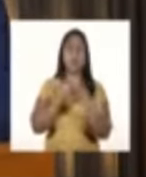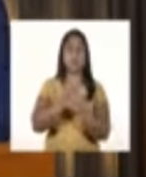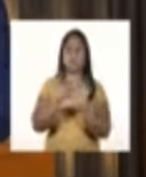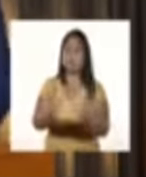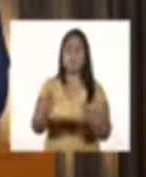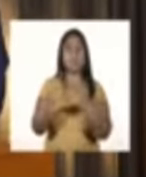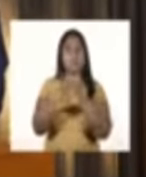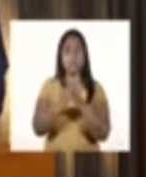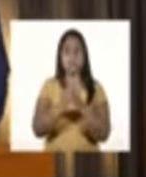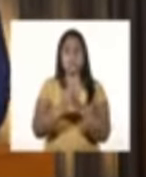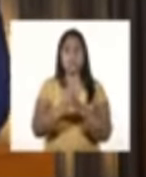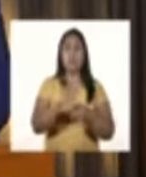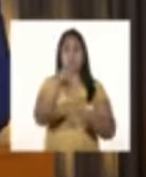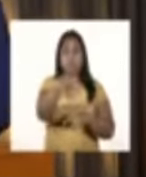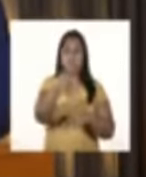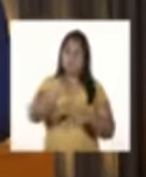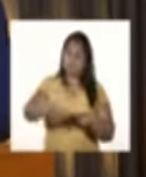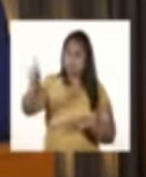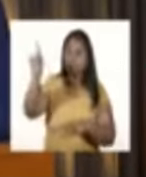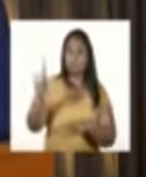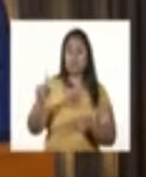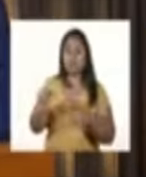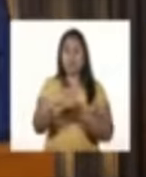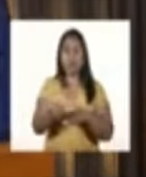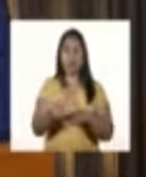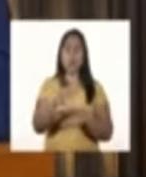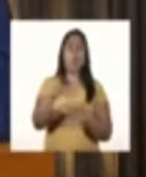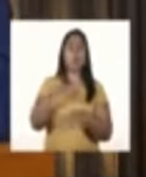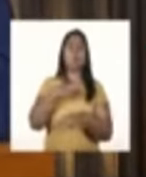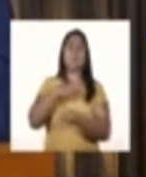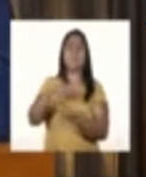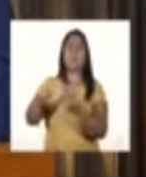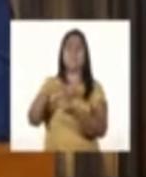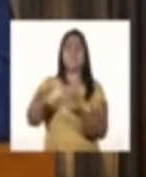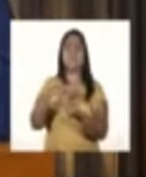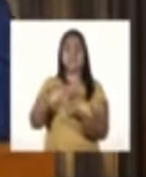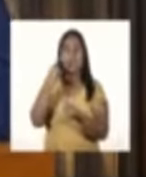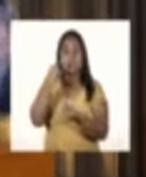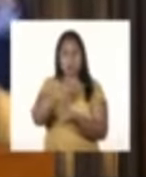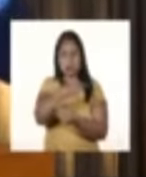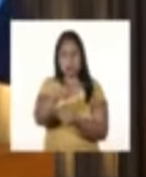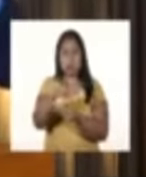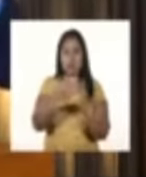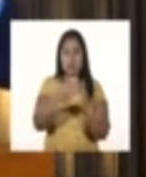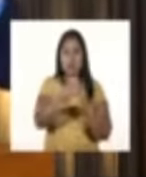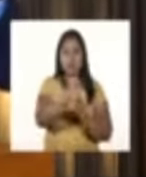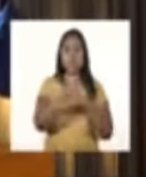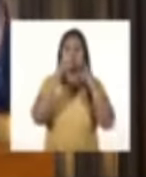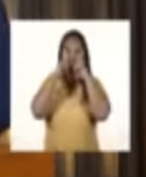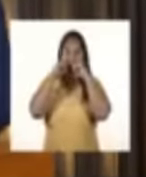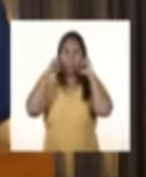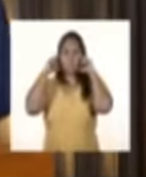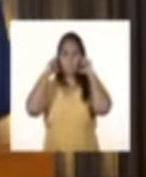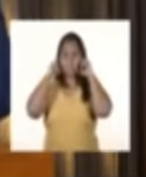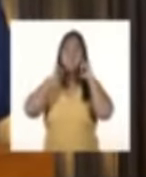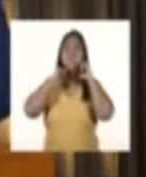casa. Y si van a salir ustedes a la calle y tienen algún pariente de esa edad en la casa, vayan con